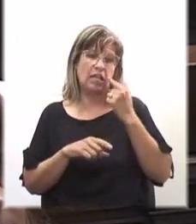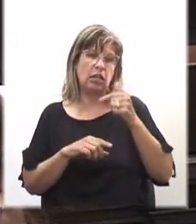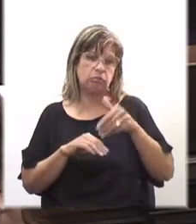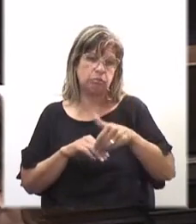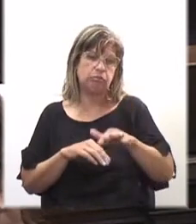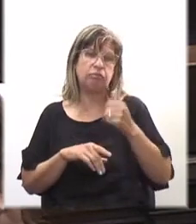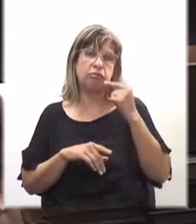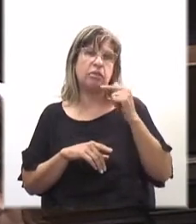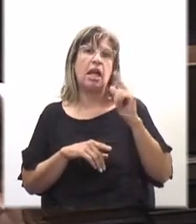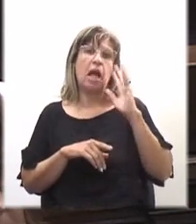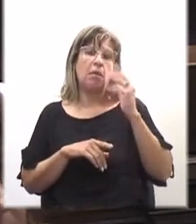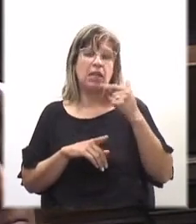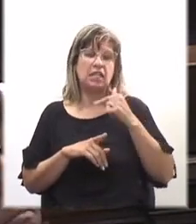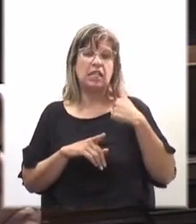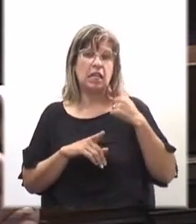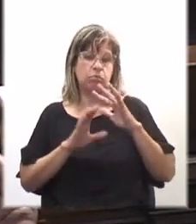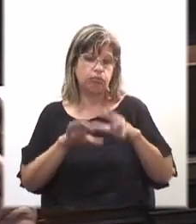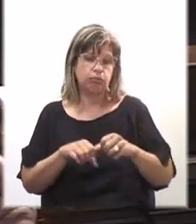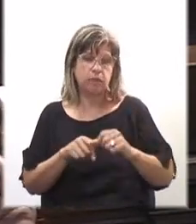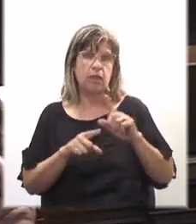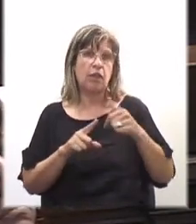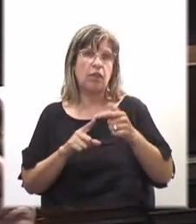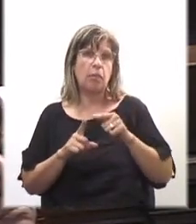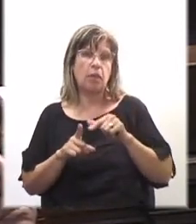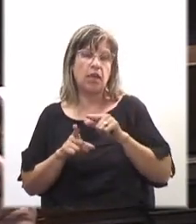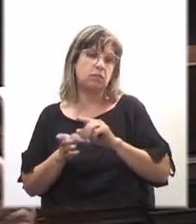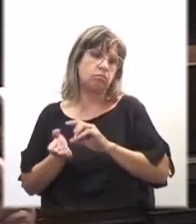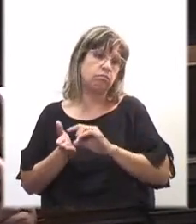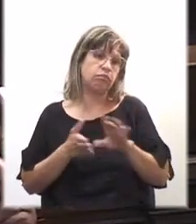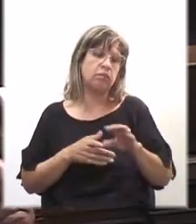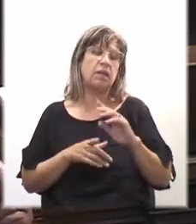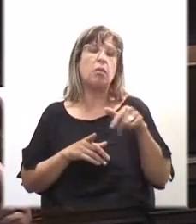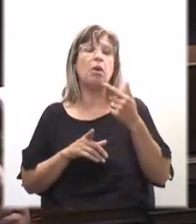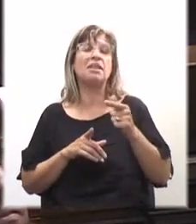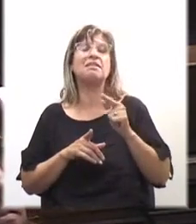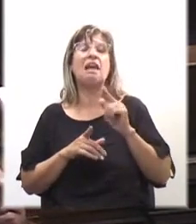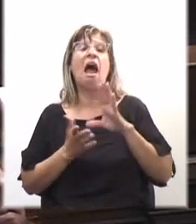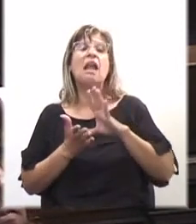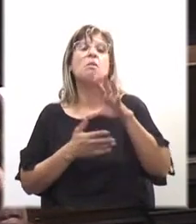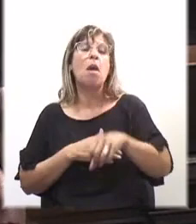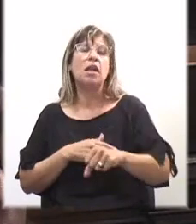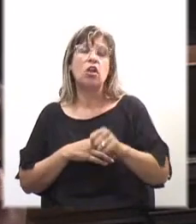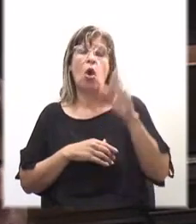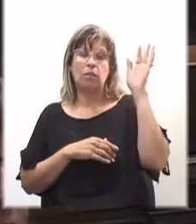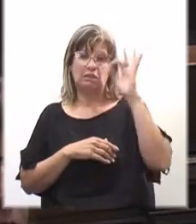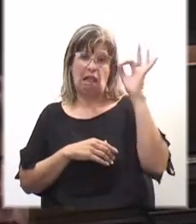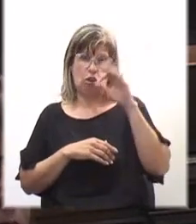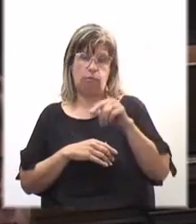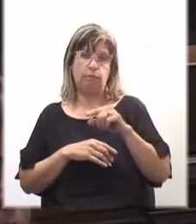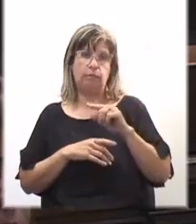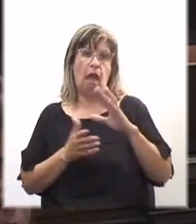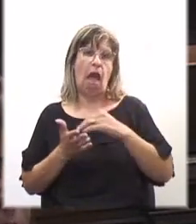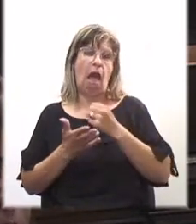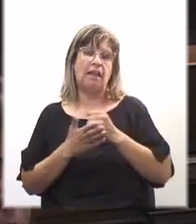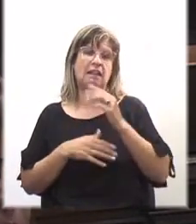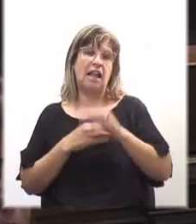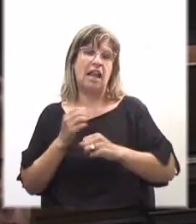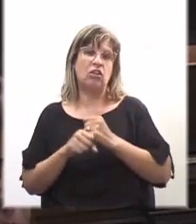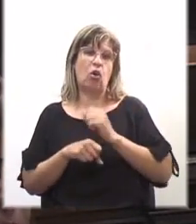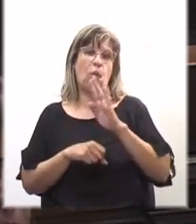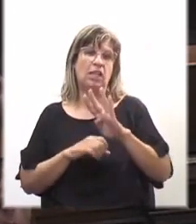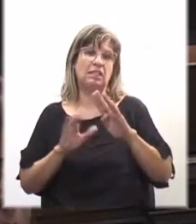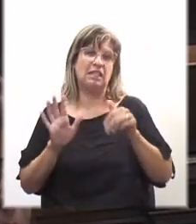Imperio Otomano y después desplazado a los otomanos al Imperio Británico, hasta el año 46-47.